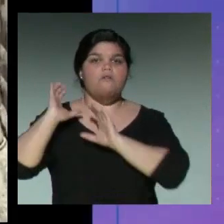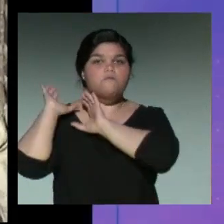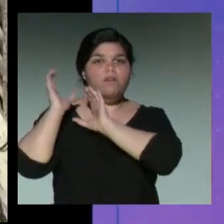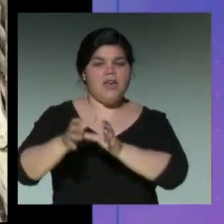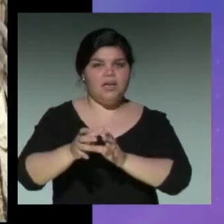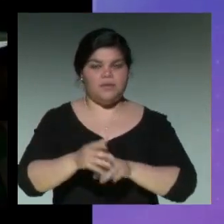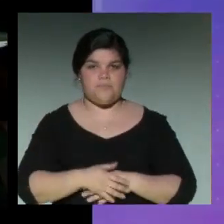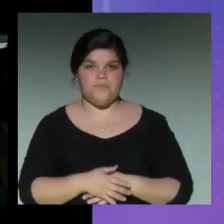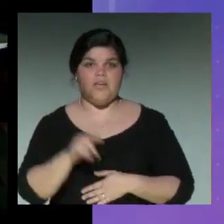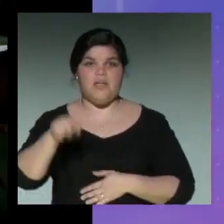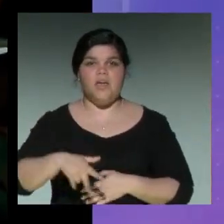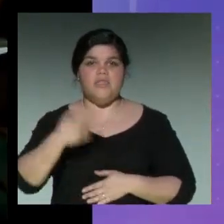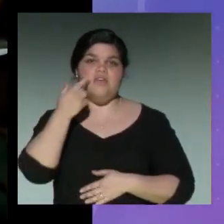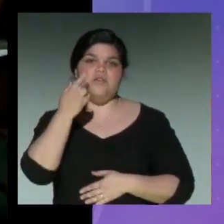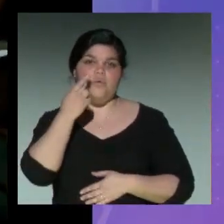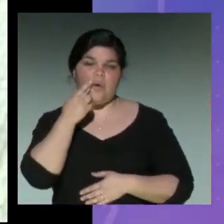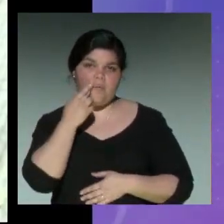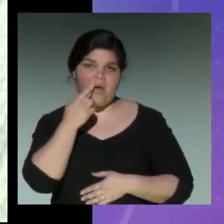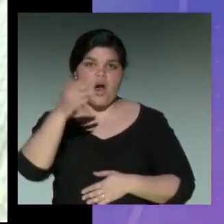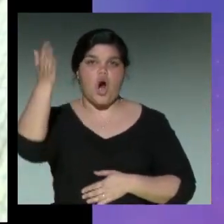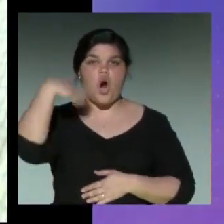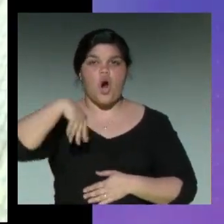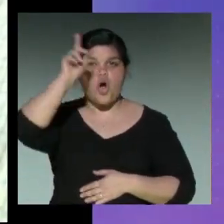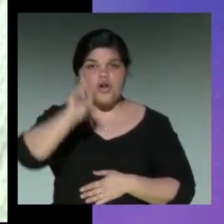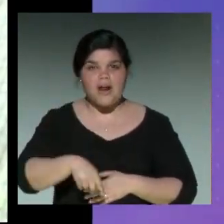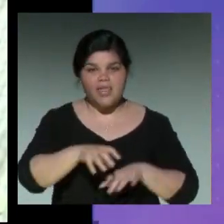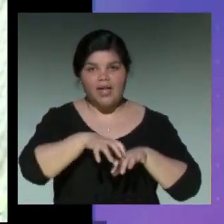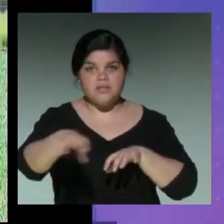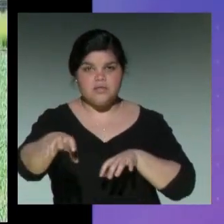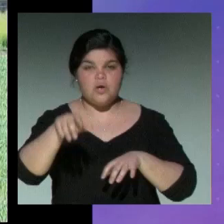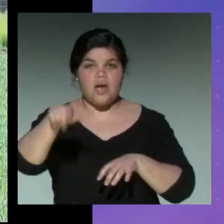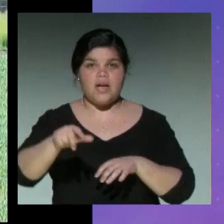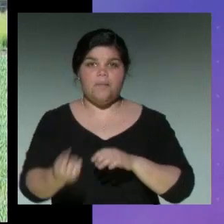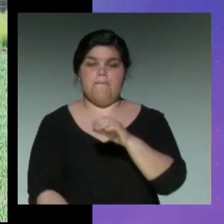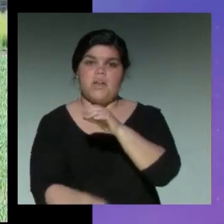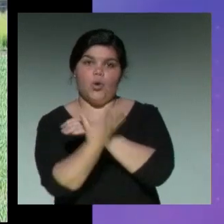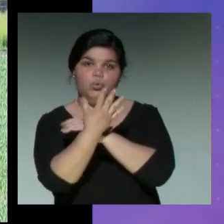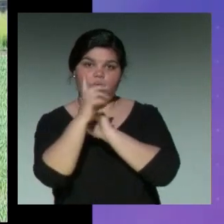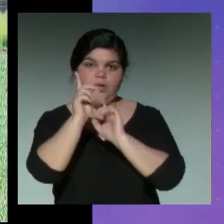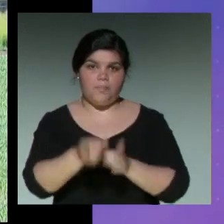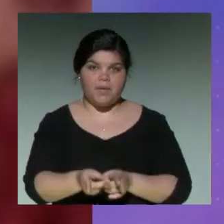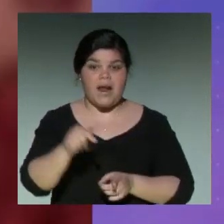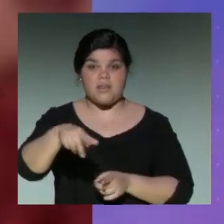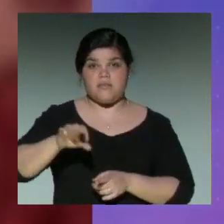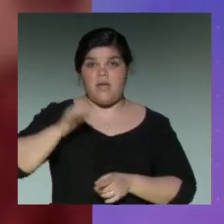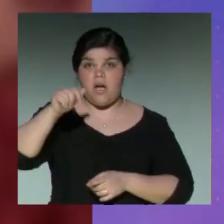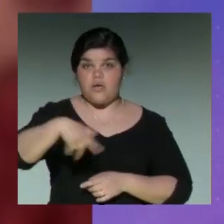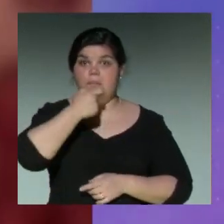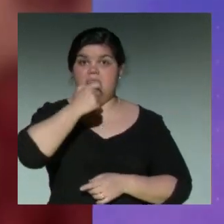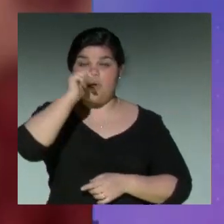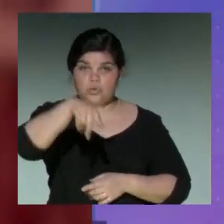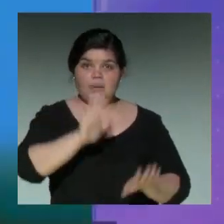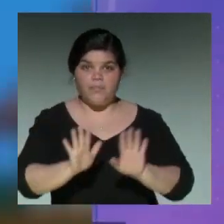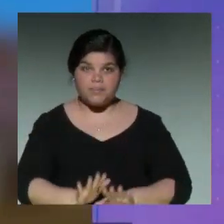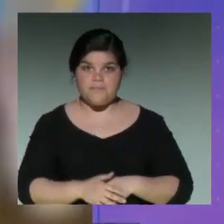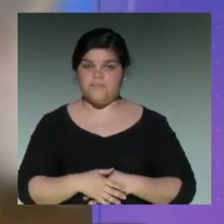técnicas. 19ª Jornadas Nacionales de Extensión Rural y 11ª del Mercosur. Este año en Mendoza. Ah,